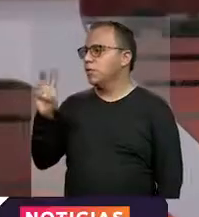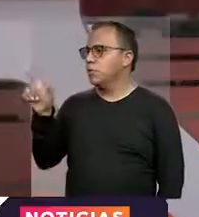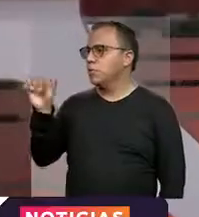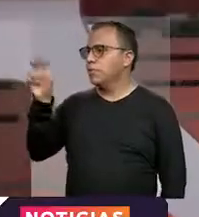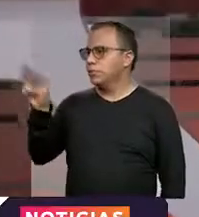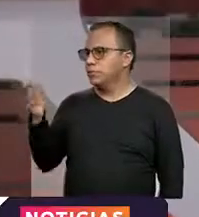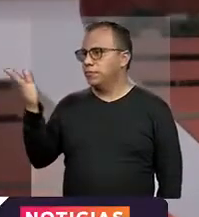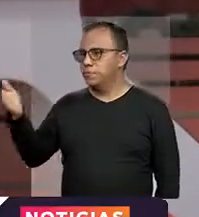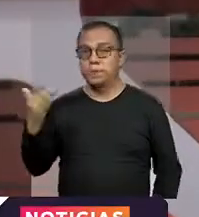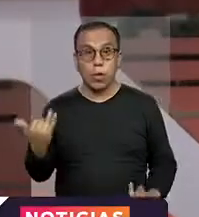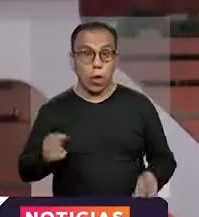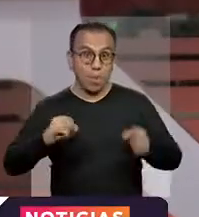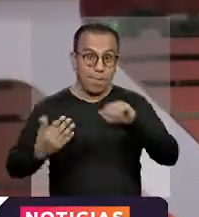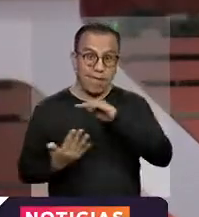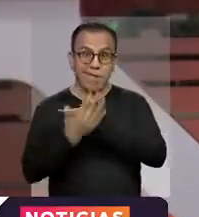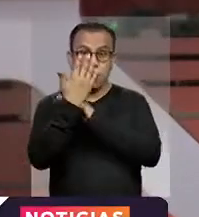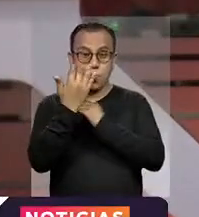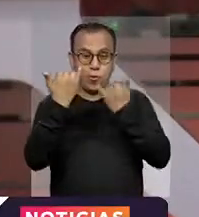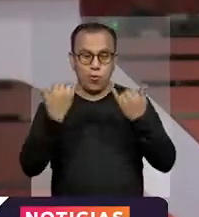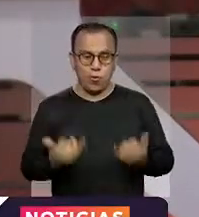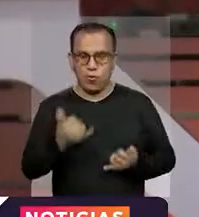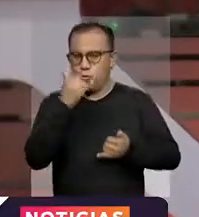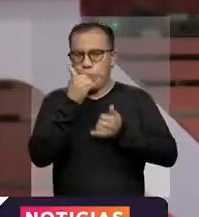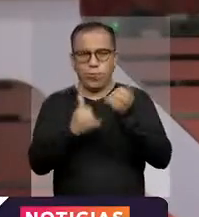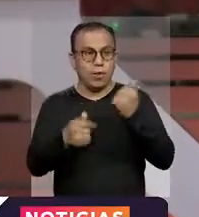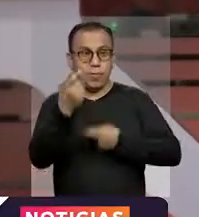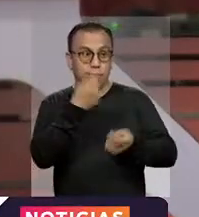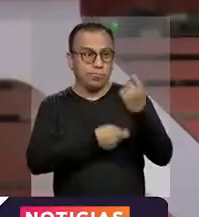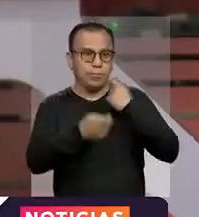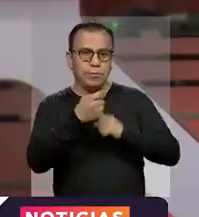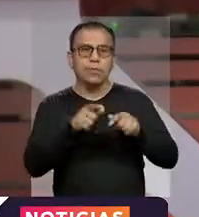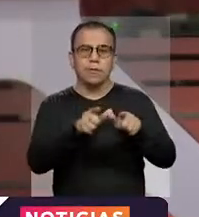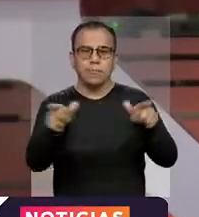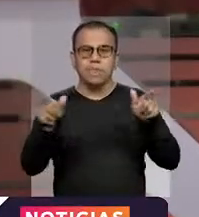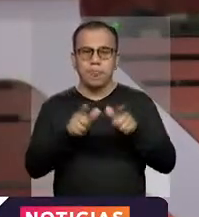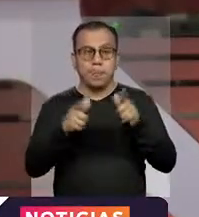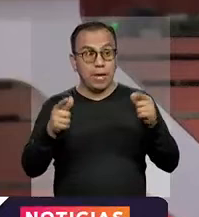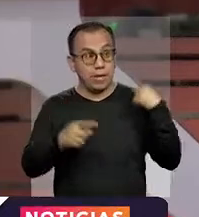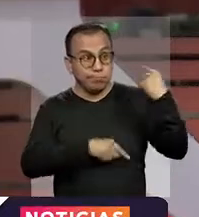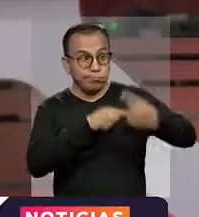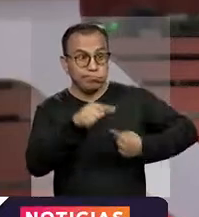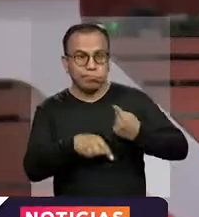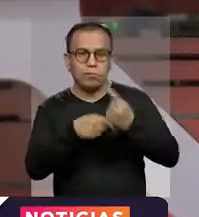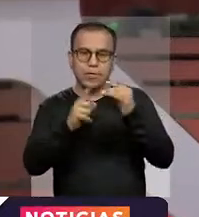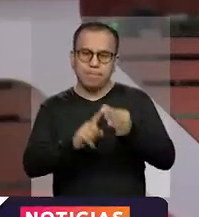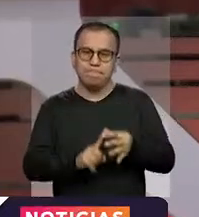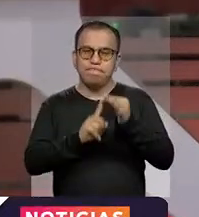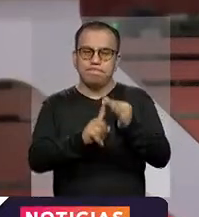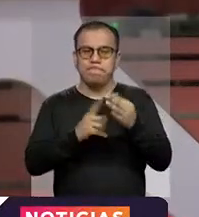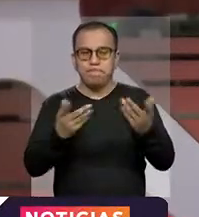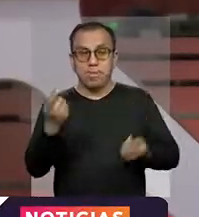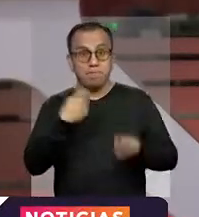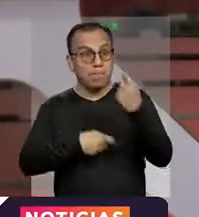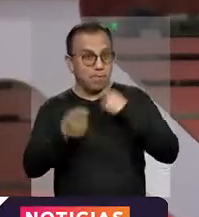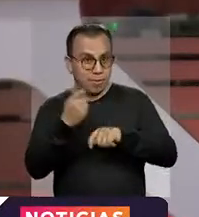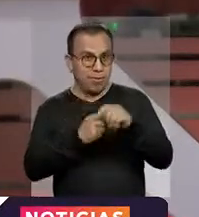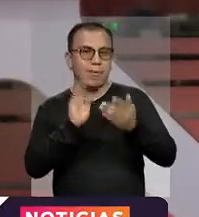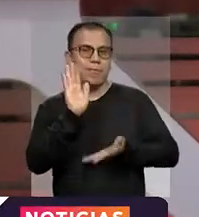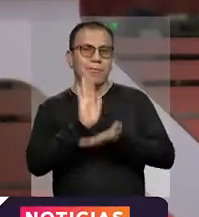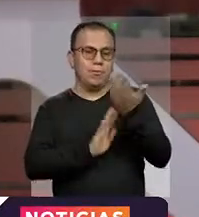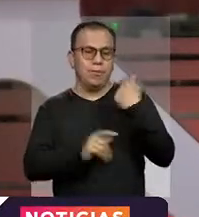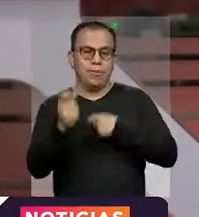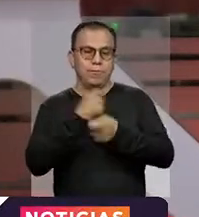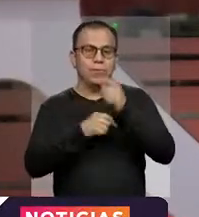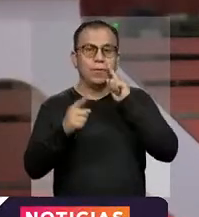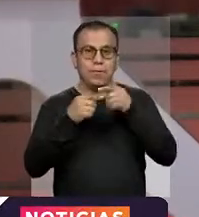Y es el último madrugón del año en San Victorino, según comerciantes de la zona. En esta tradicional jornada esperan incrementar sus ganancias. Sus